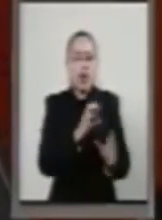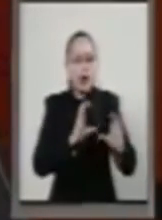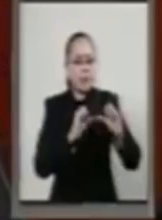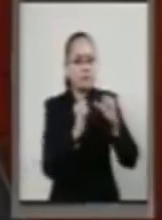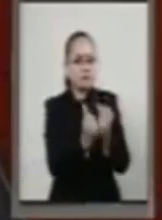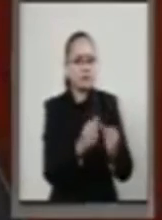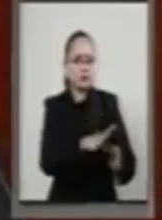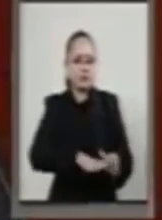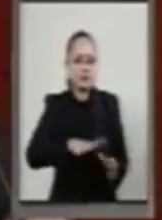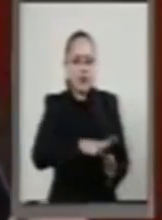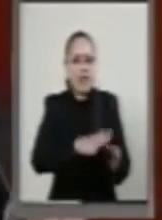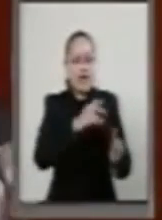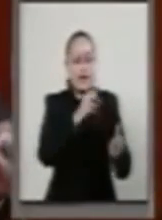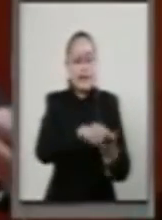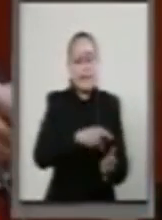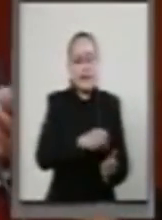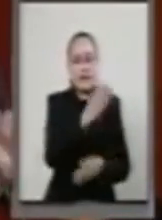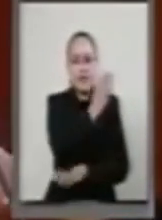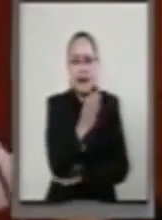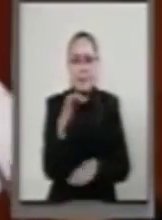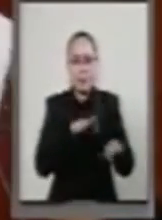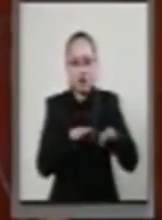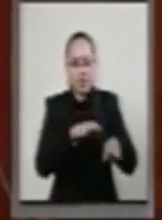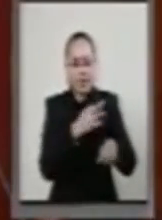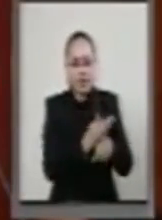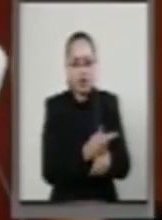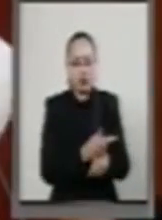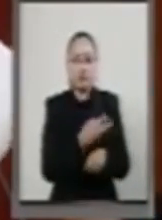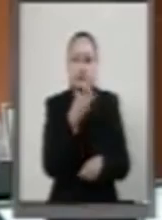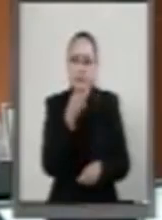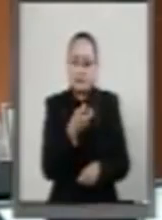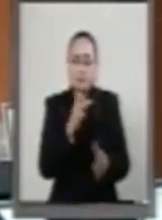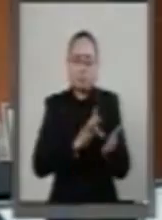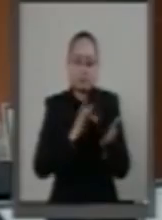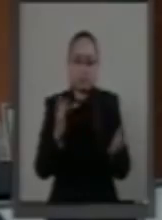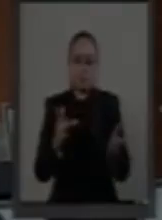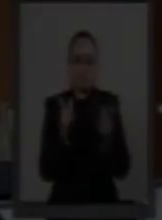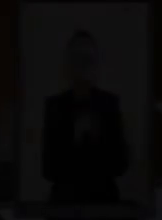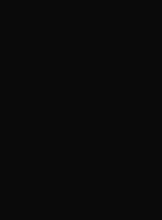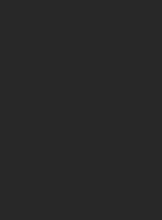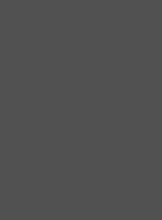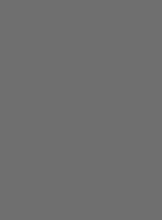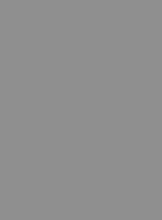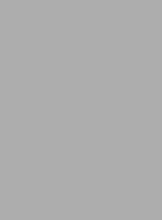sociales y productores del campo, los que menos tienen. Muchas gracias, es cuanto.